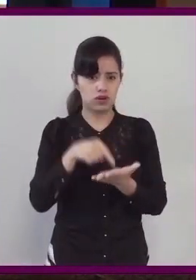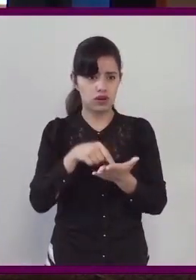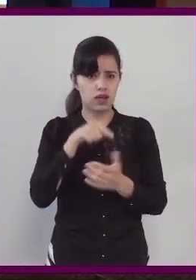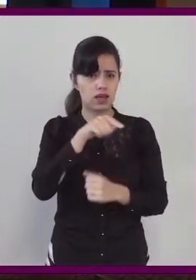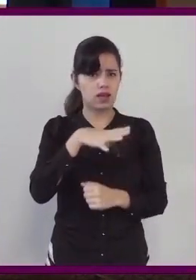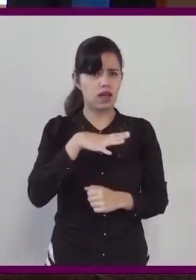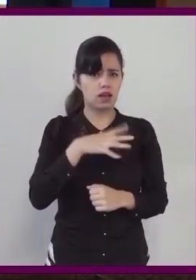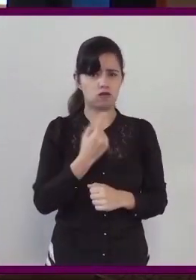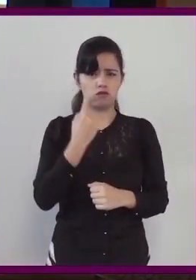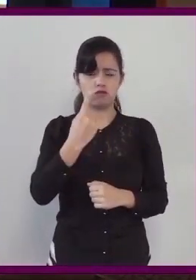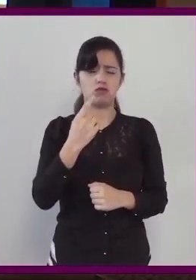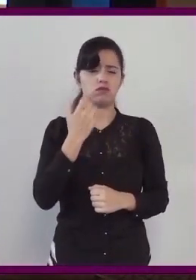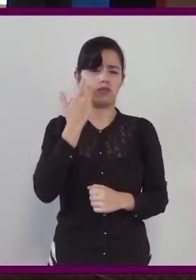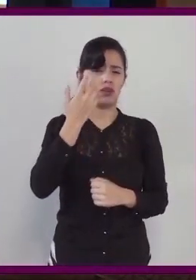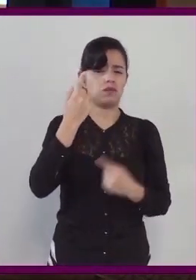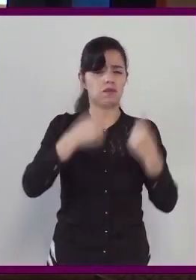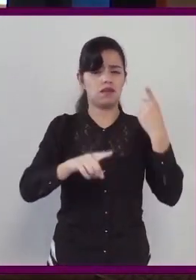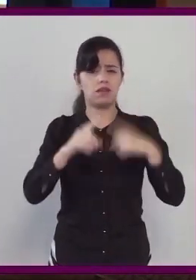de poder,